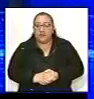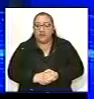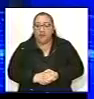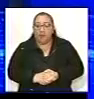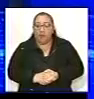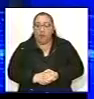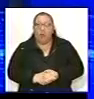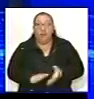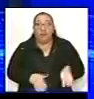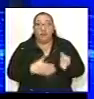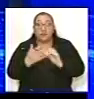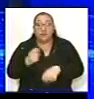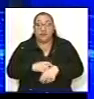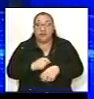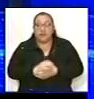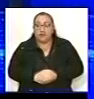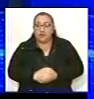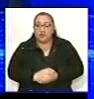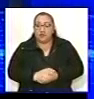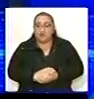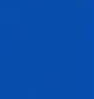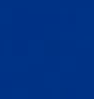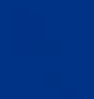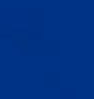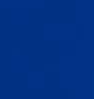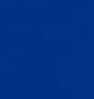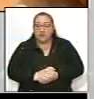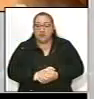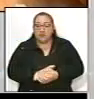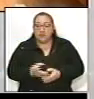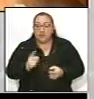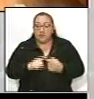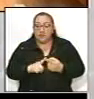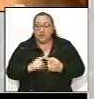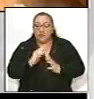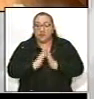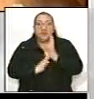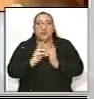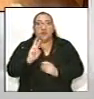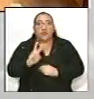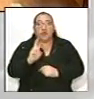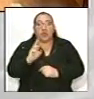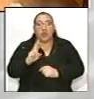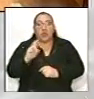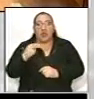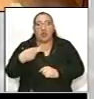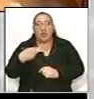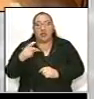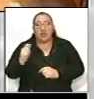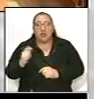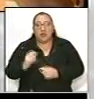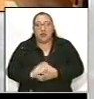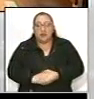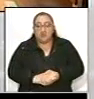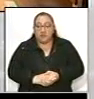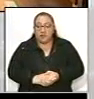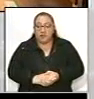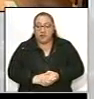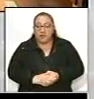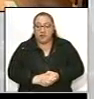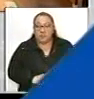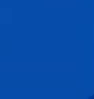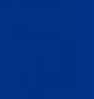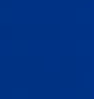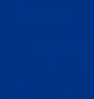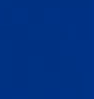vamos a trasladar a esta hora hasta el edificio Víctor Raúl Haya de la Torre, hasta la sala Marta Gillibrand Pérez Treviño, porque